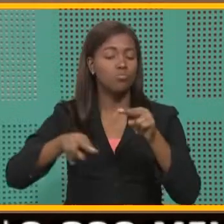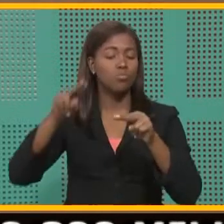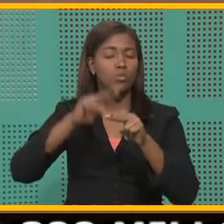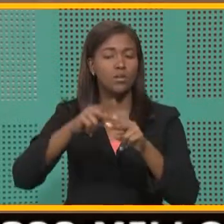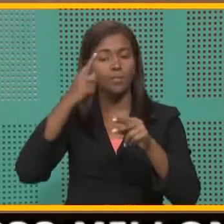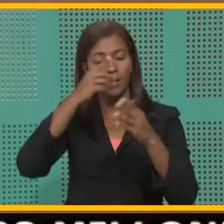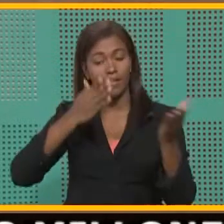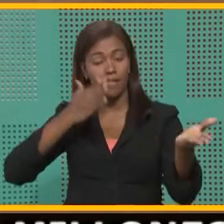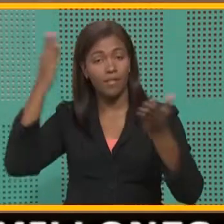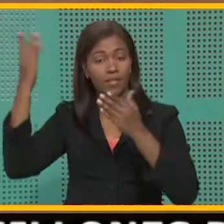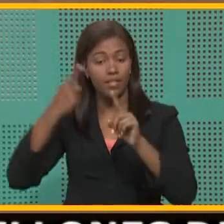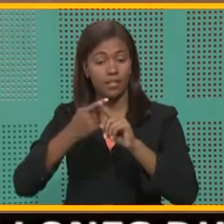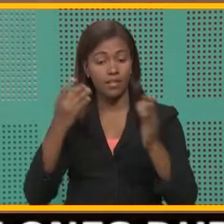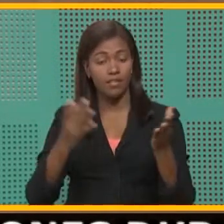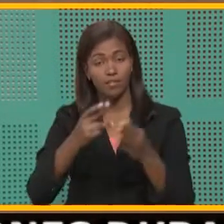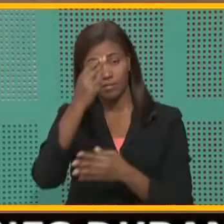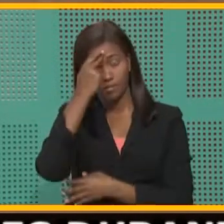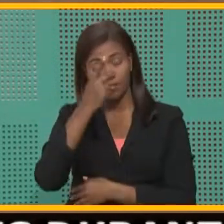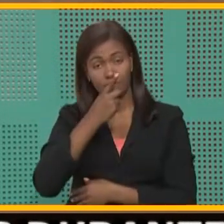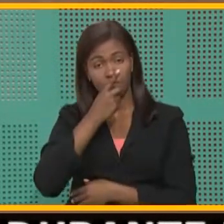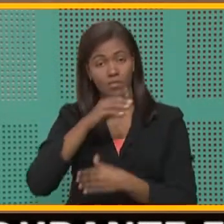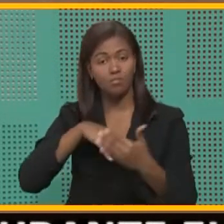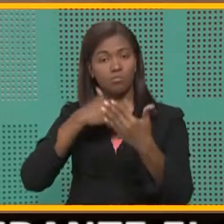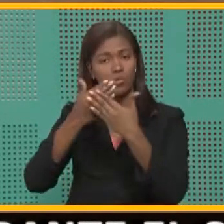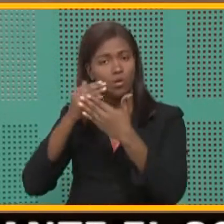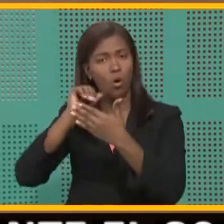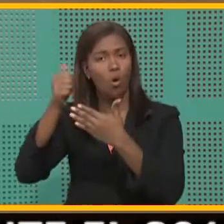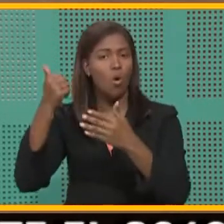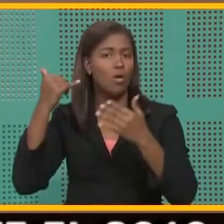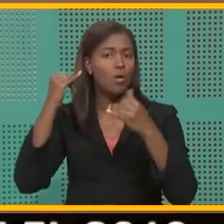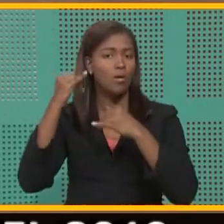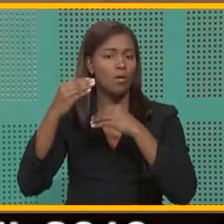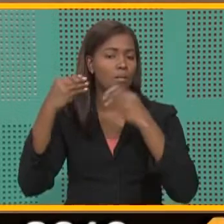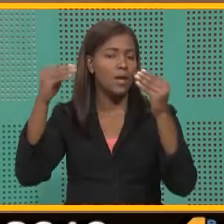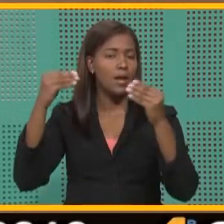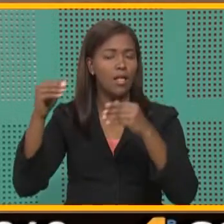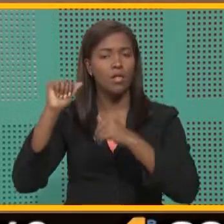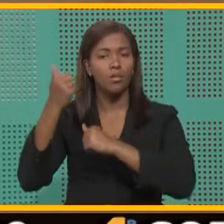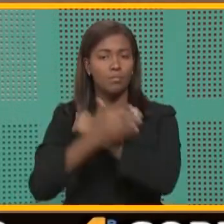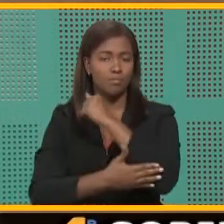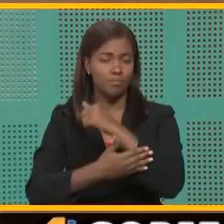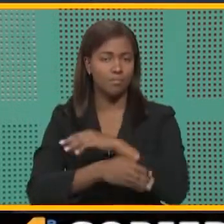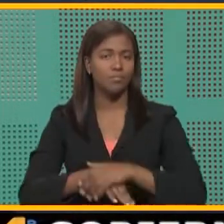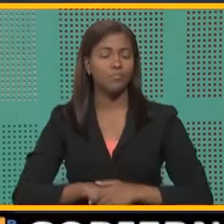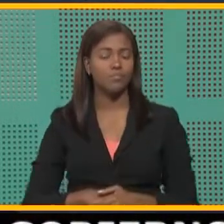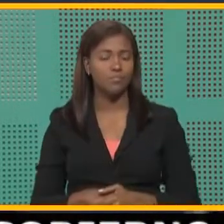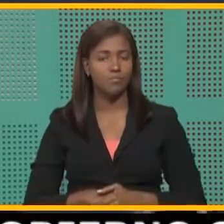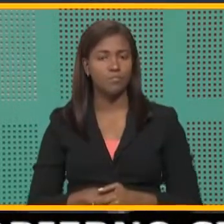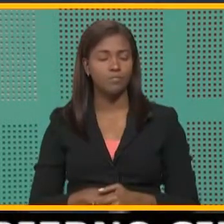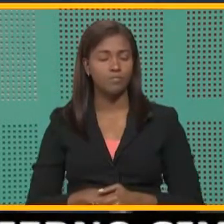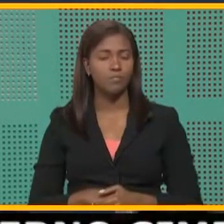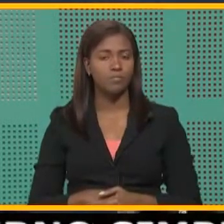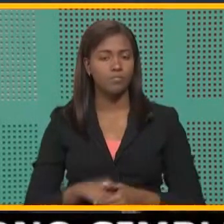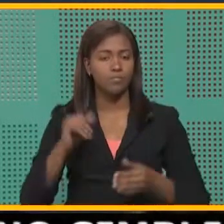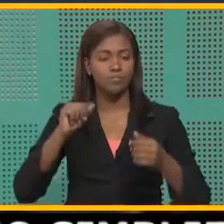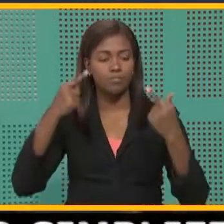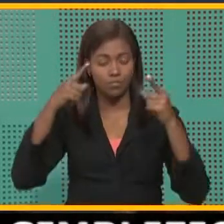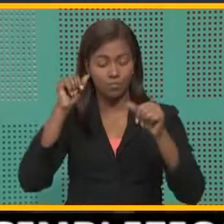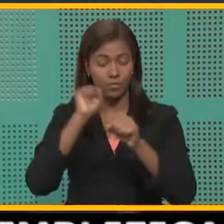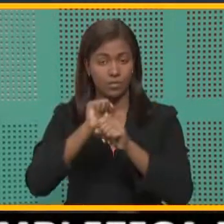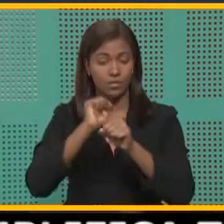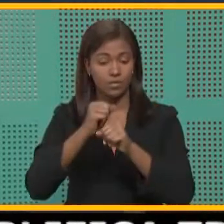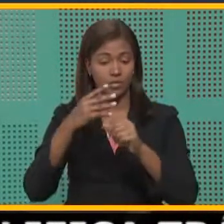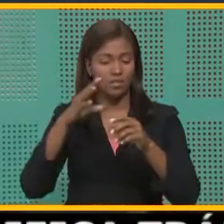de exportaciones desde la República Dominicana hacia otros mercados internacionales. Lograr inversiones principalmente en la parte